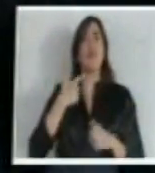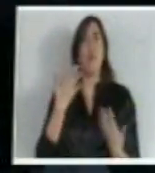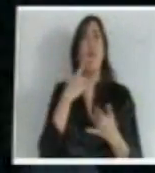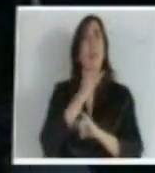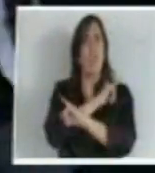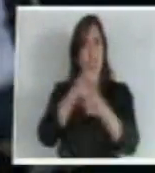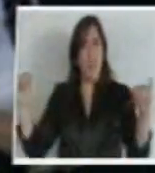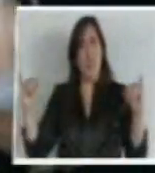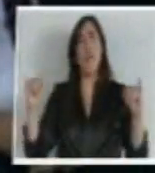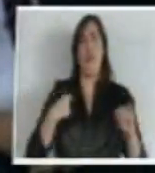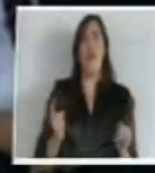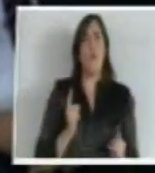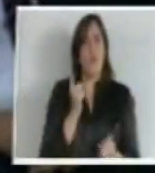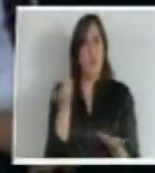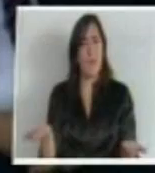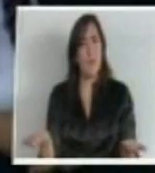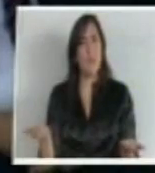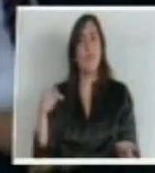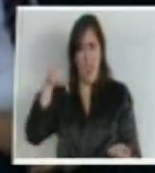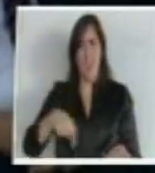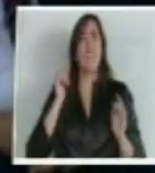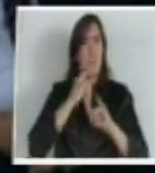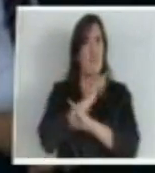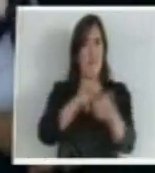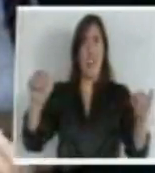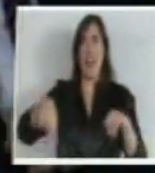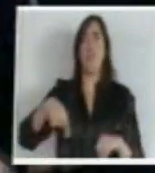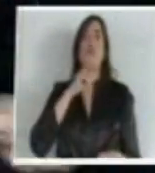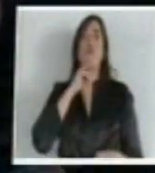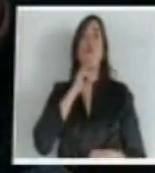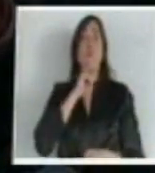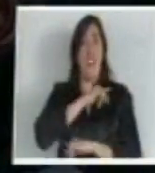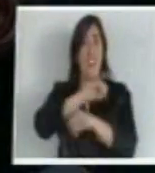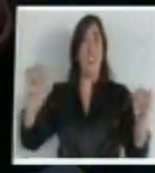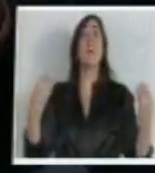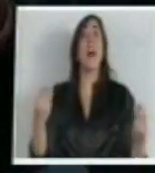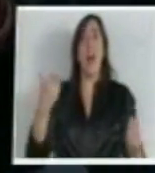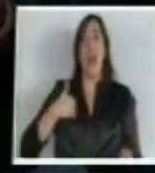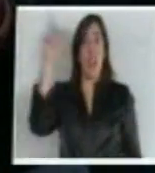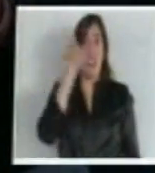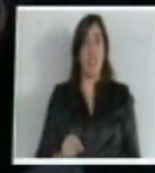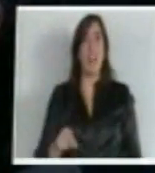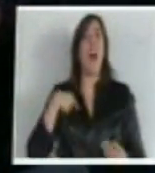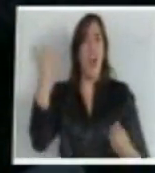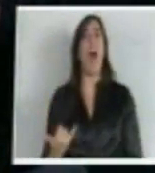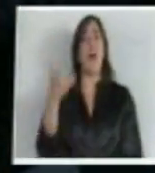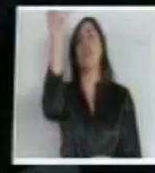con orgullo también aquí desde Tucumán. Argentinos, tenemos